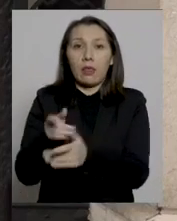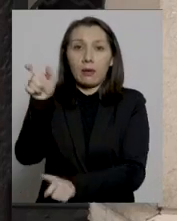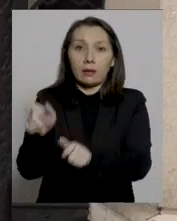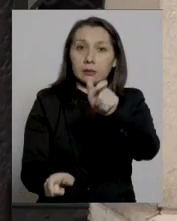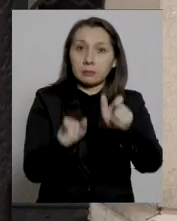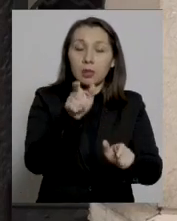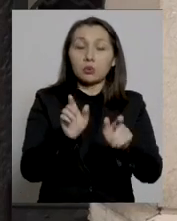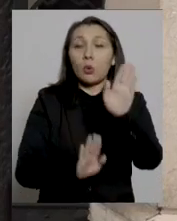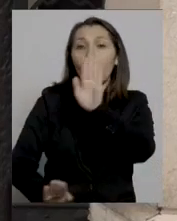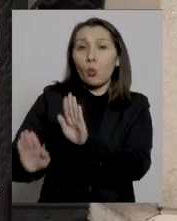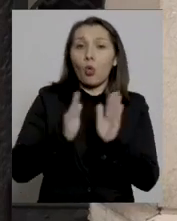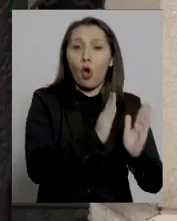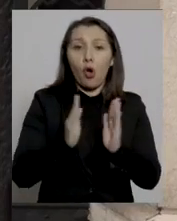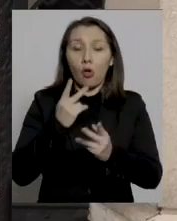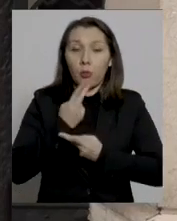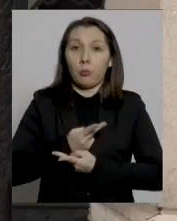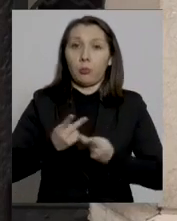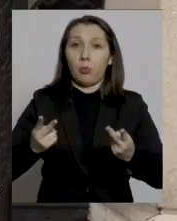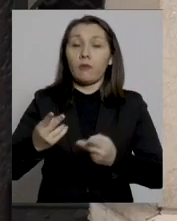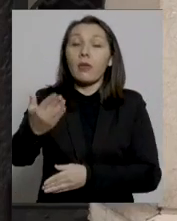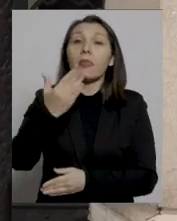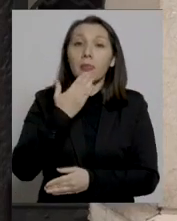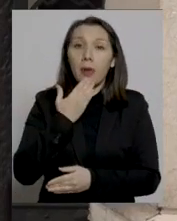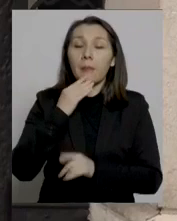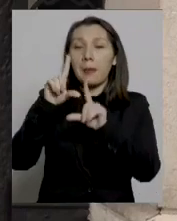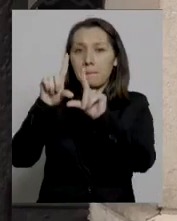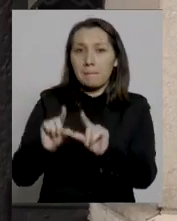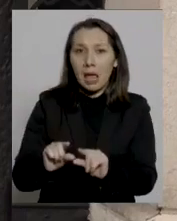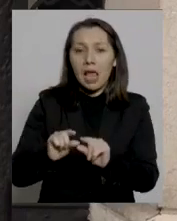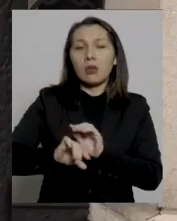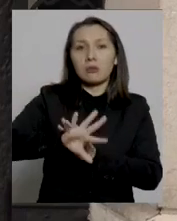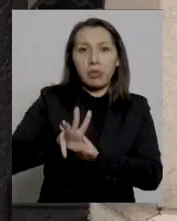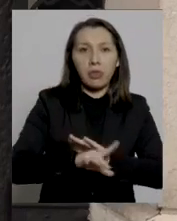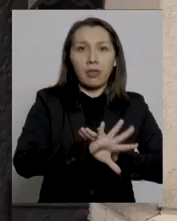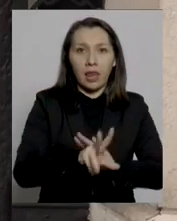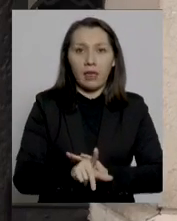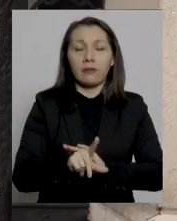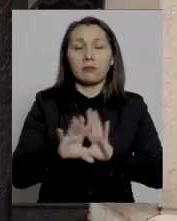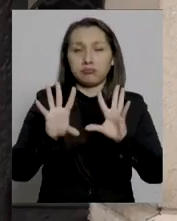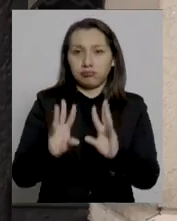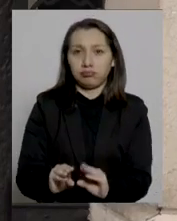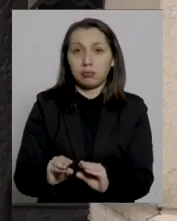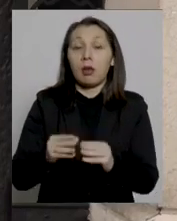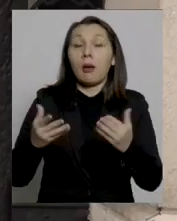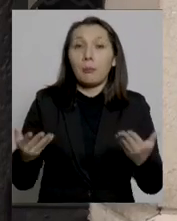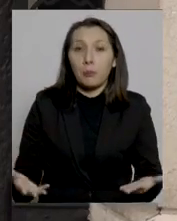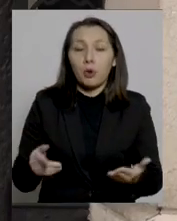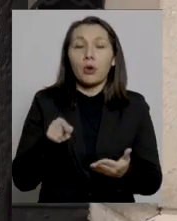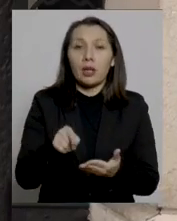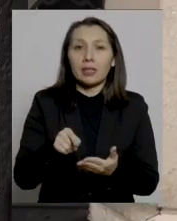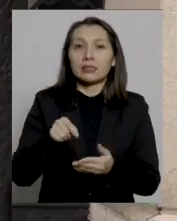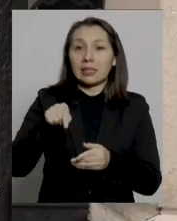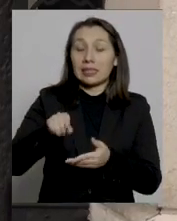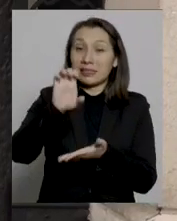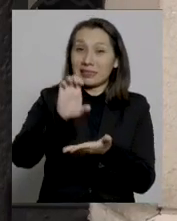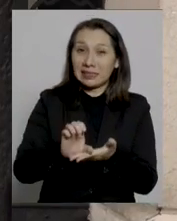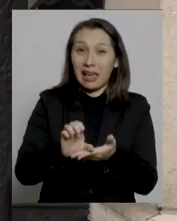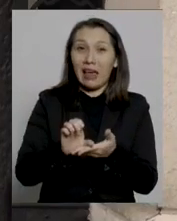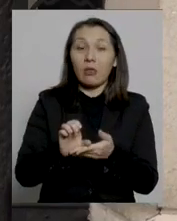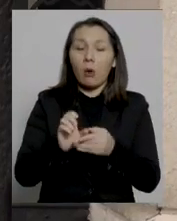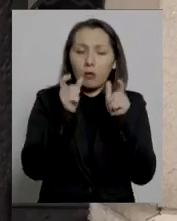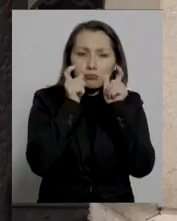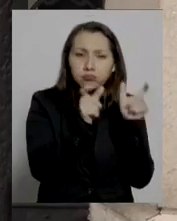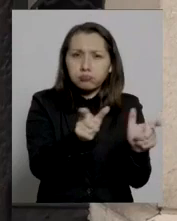personas, proteger el orden público y además reducir la delincuencia. Y es por ello que este estado de excepción